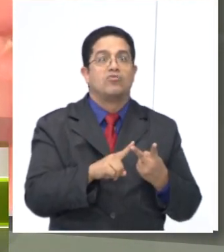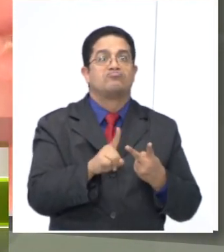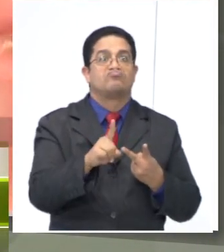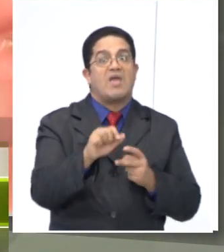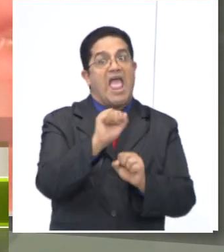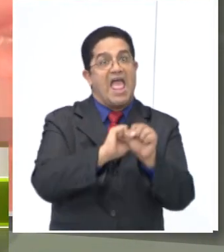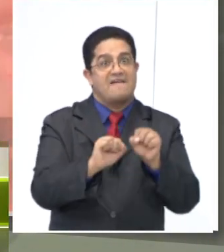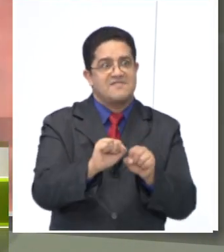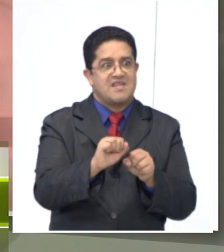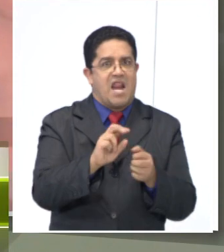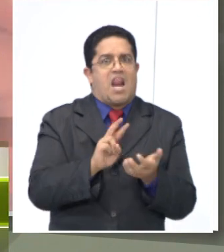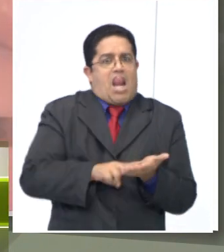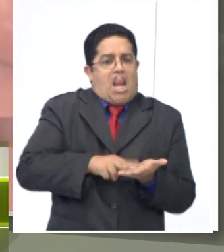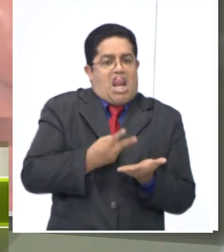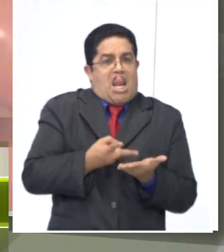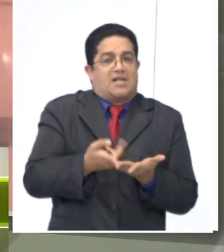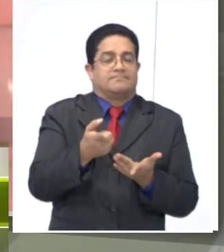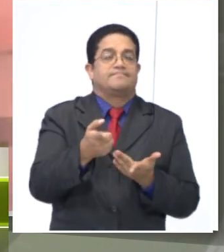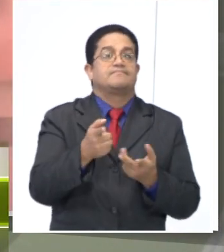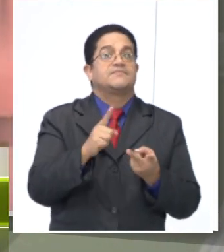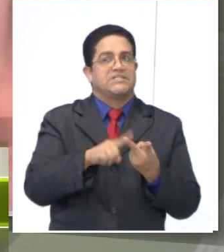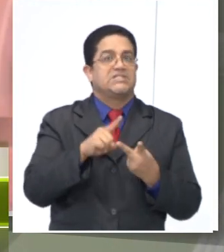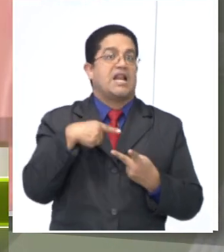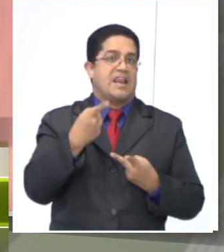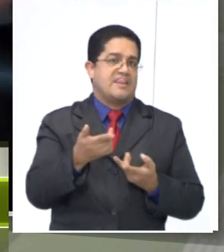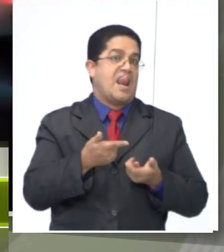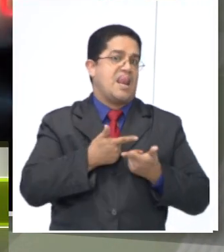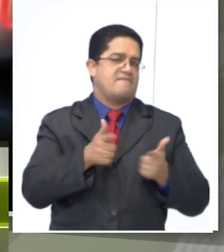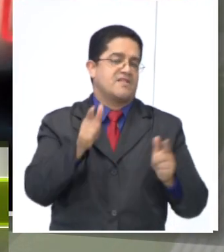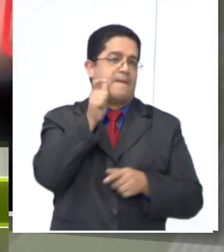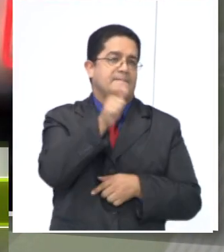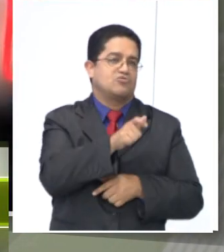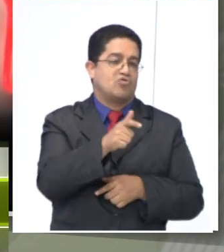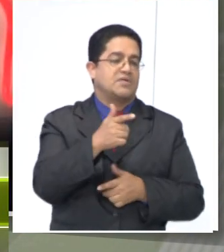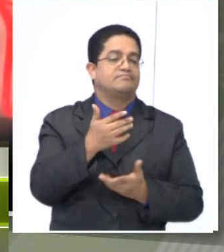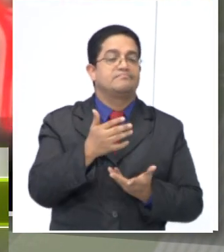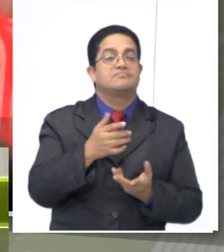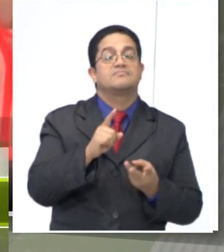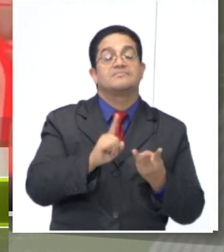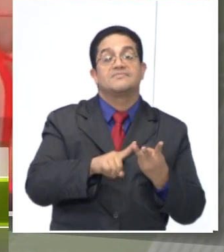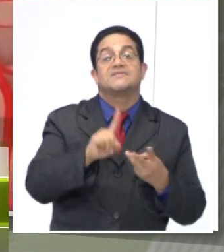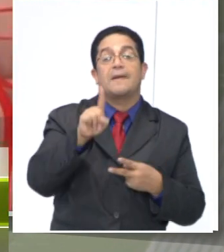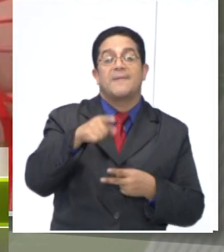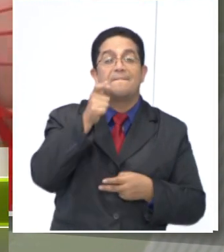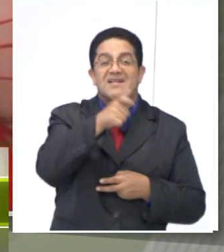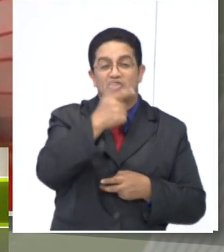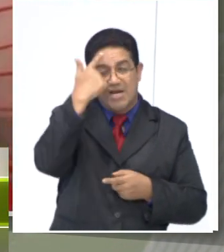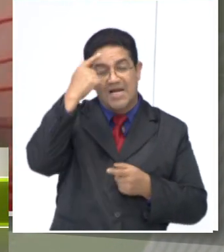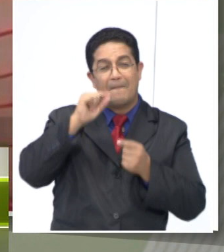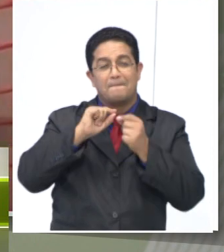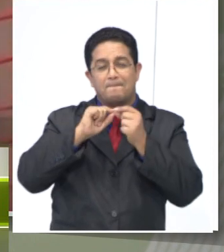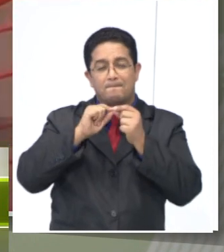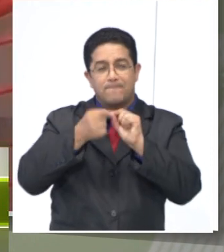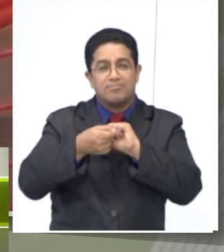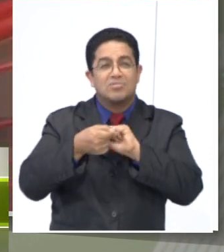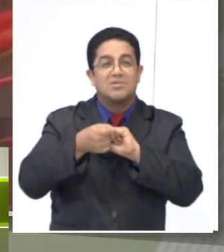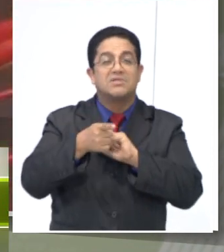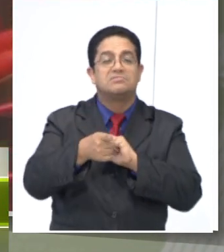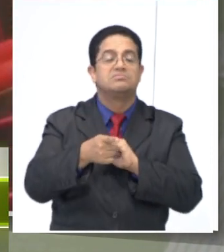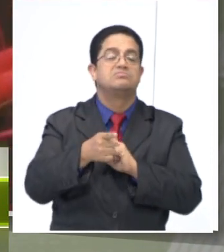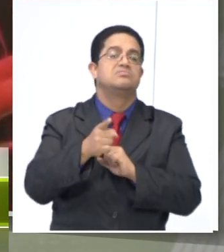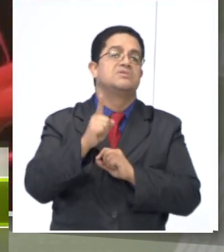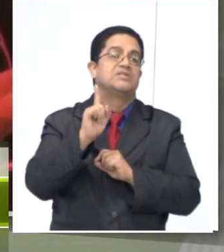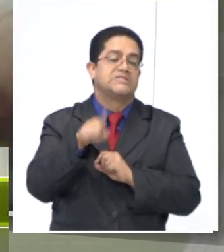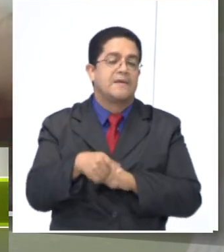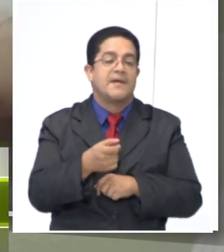que lo libere de las crisis, que le genere libertad de crisis. Si es un paciente con una rotura de aneurisma, los pasos a seguir serían la obliteración